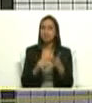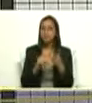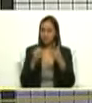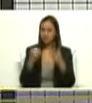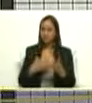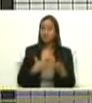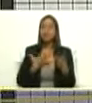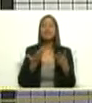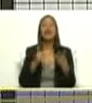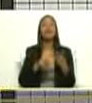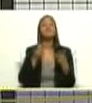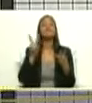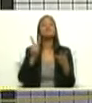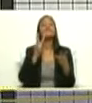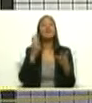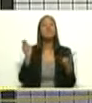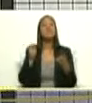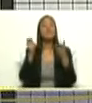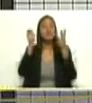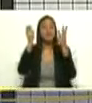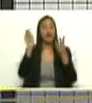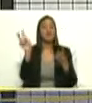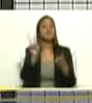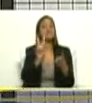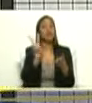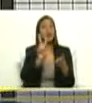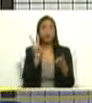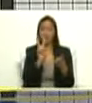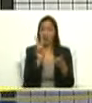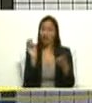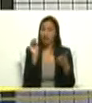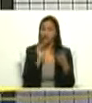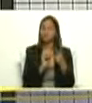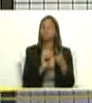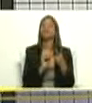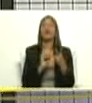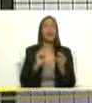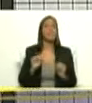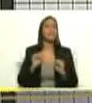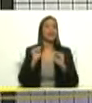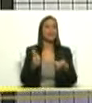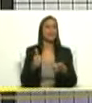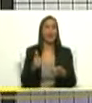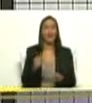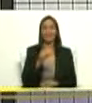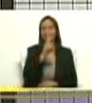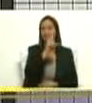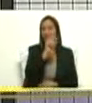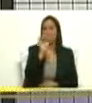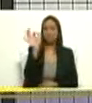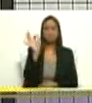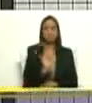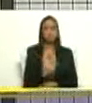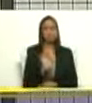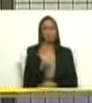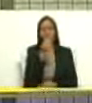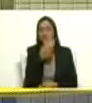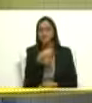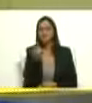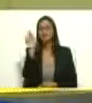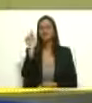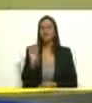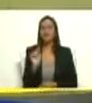misión viva Venezuela que ha tenido éxito to en el arranque de su proceso de